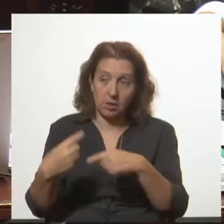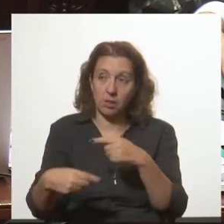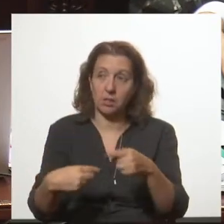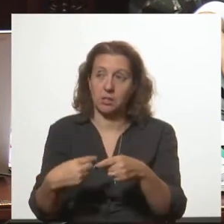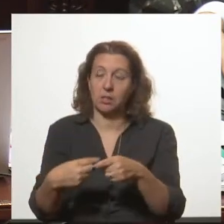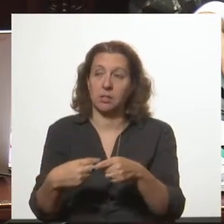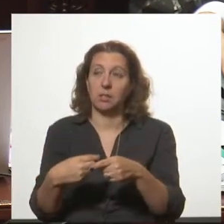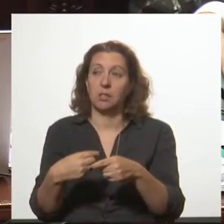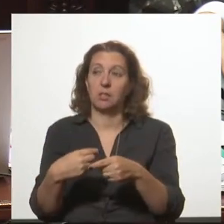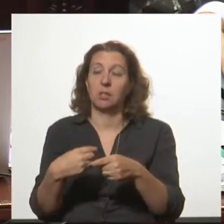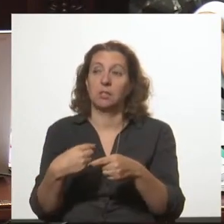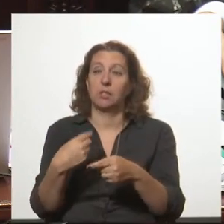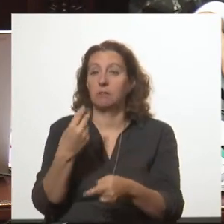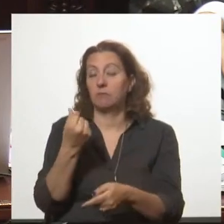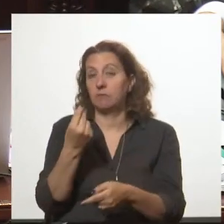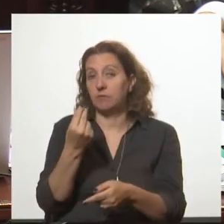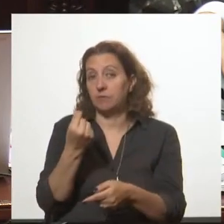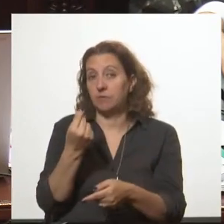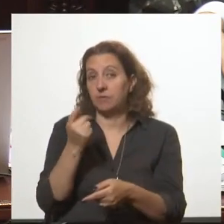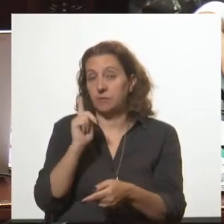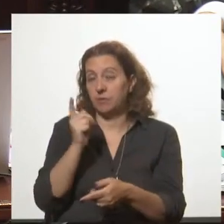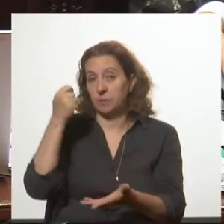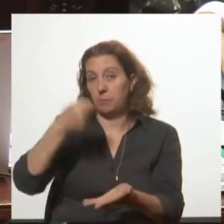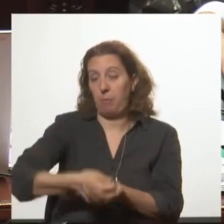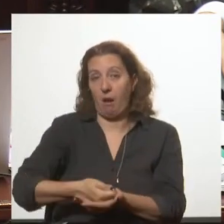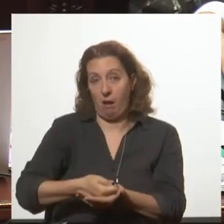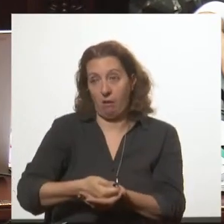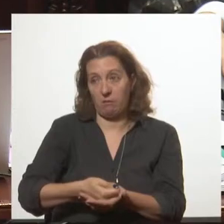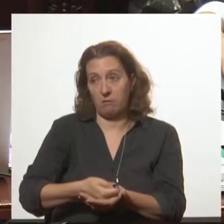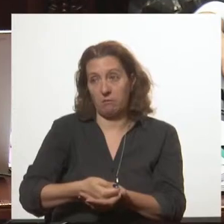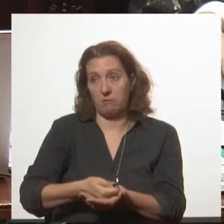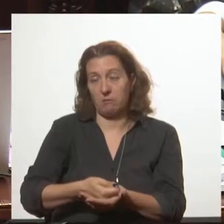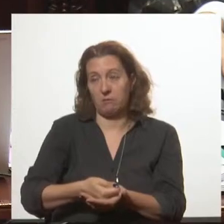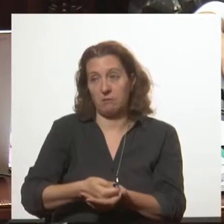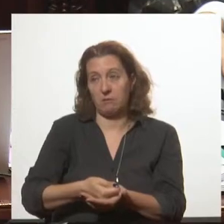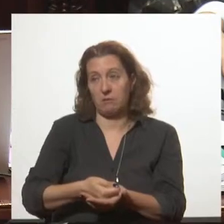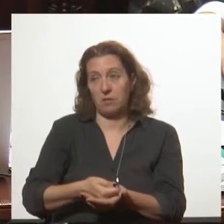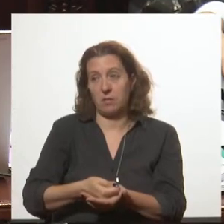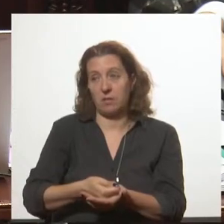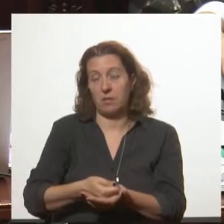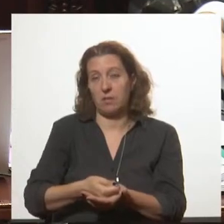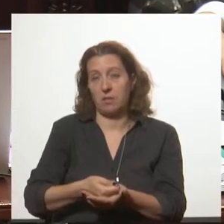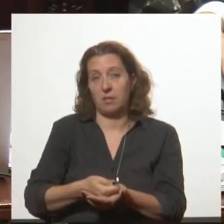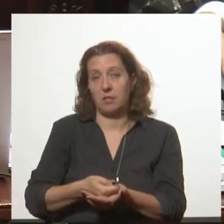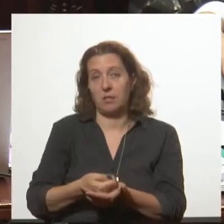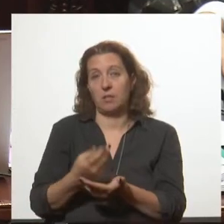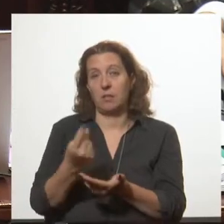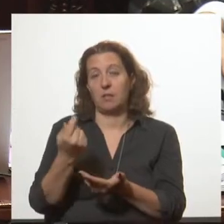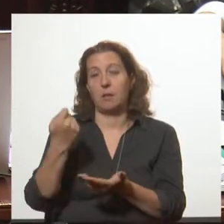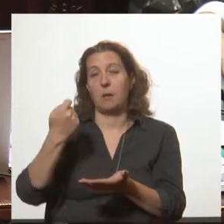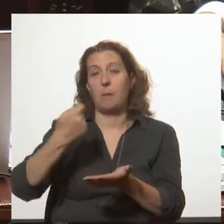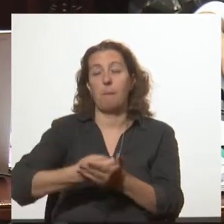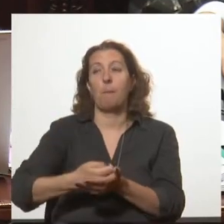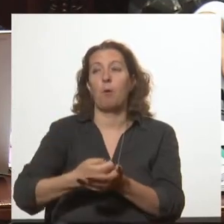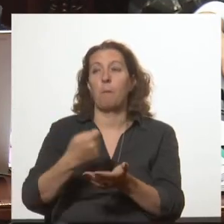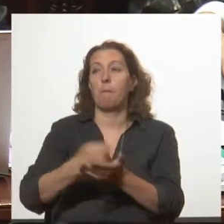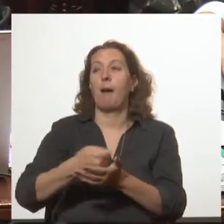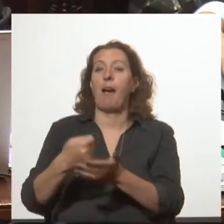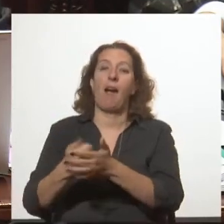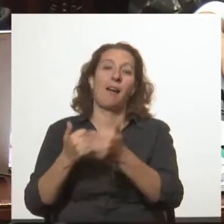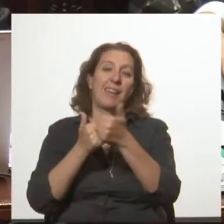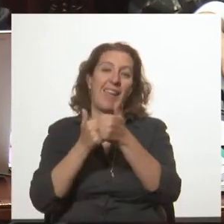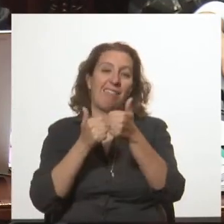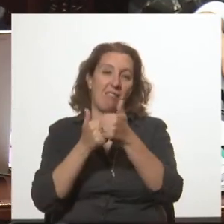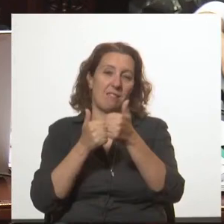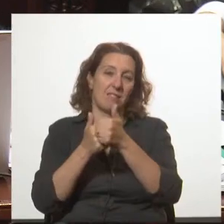una carga financiera que recae sobre las tarifas que pagan nuestros clientes